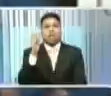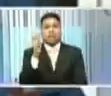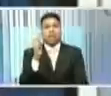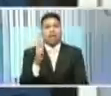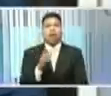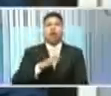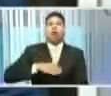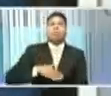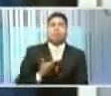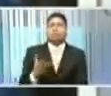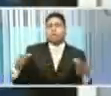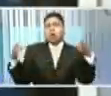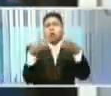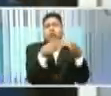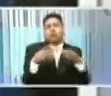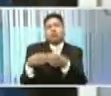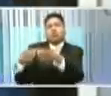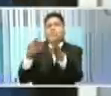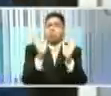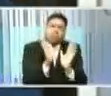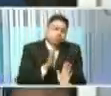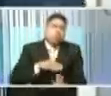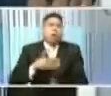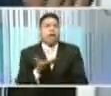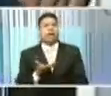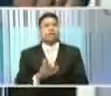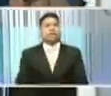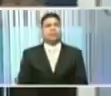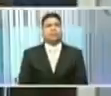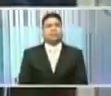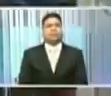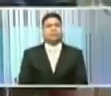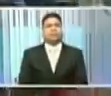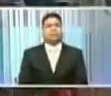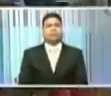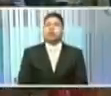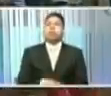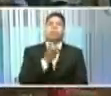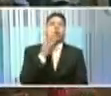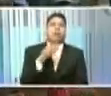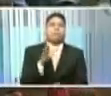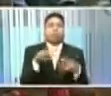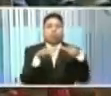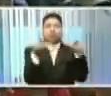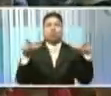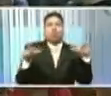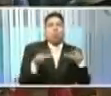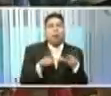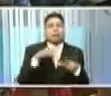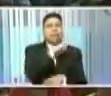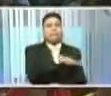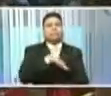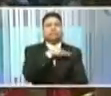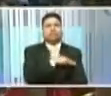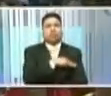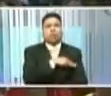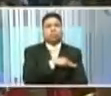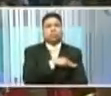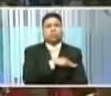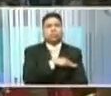Puede ser en colectivo. Un aula de la misión Sucre se reúne.